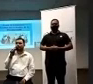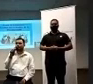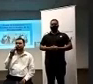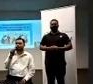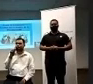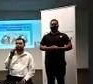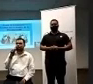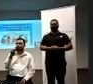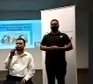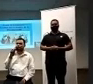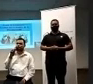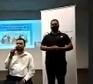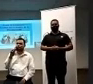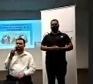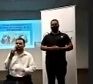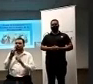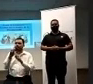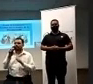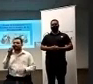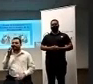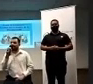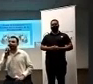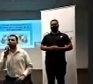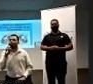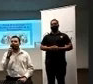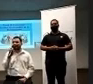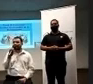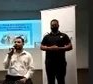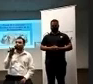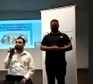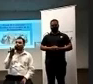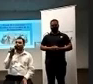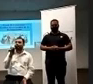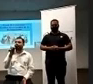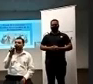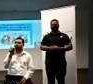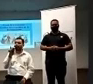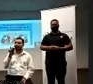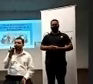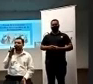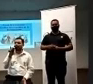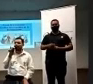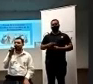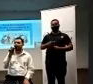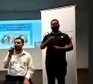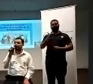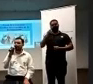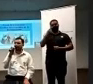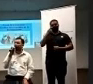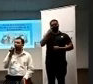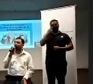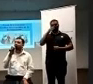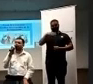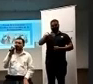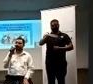tengo política, entonces chao. Se vieron varios casos, incluso en redes de gente con discapacidad que fue